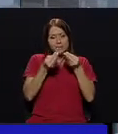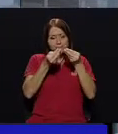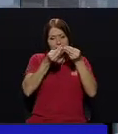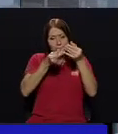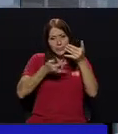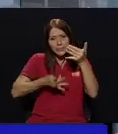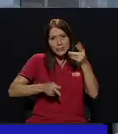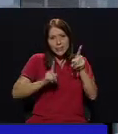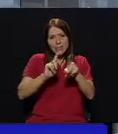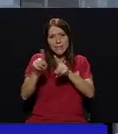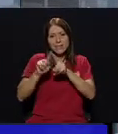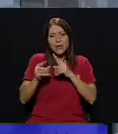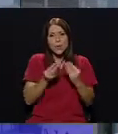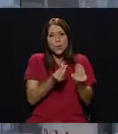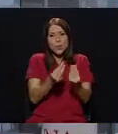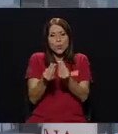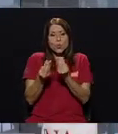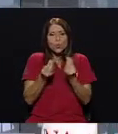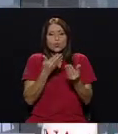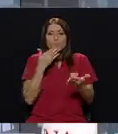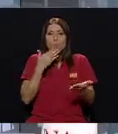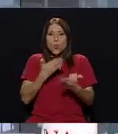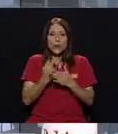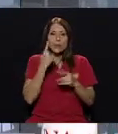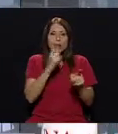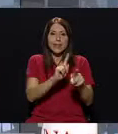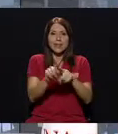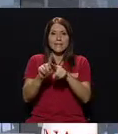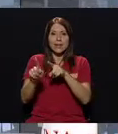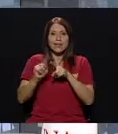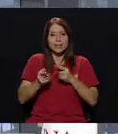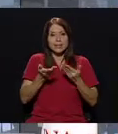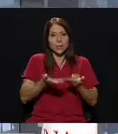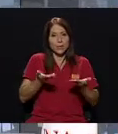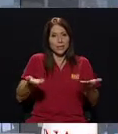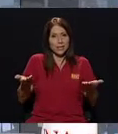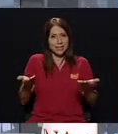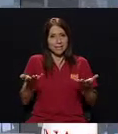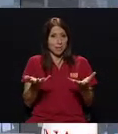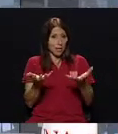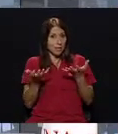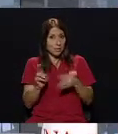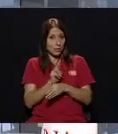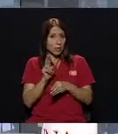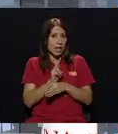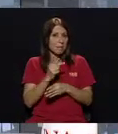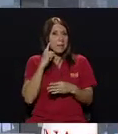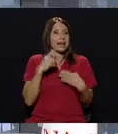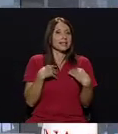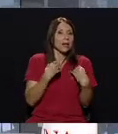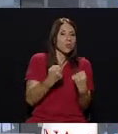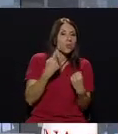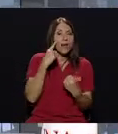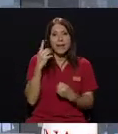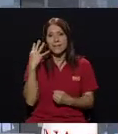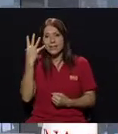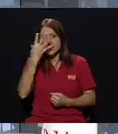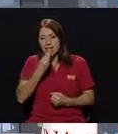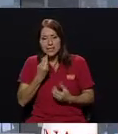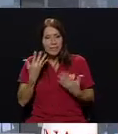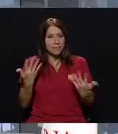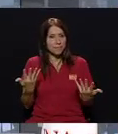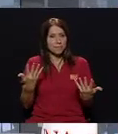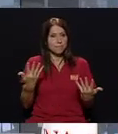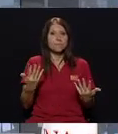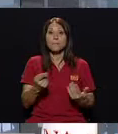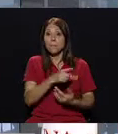variedad de productos que son muy buenos para diferentes cosas que los queramos usar en la salud, en la belleza, etcétera, y